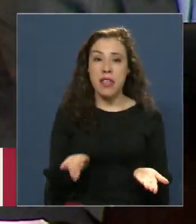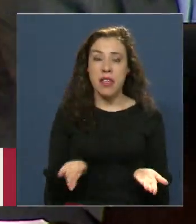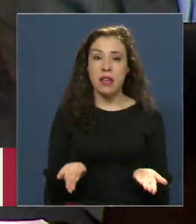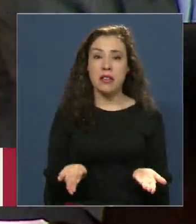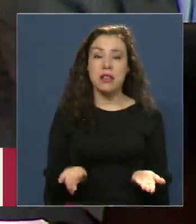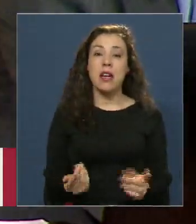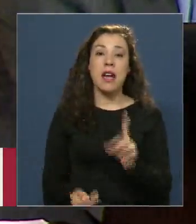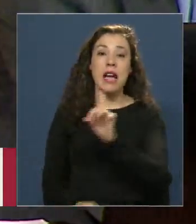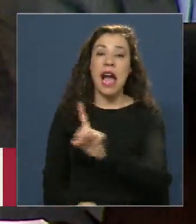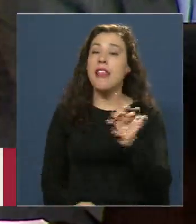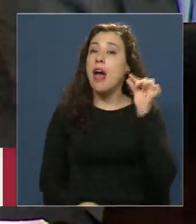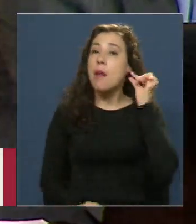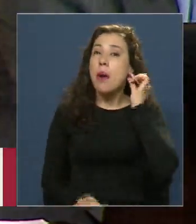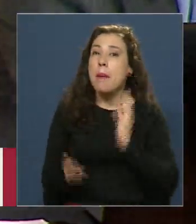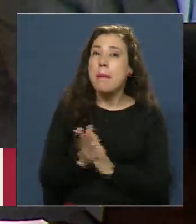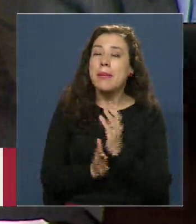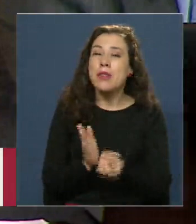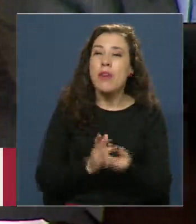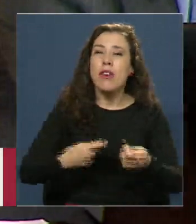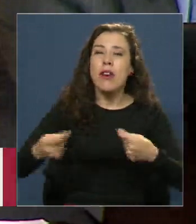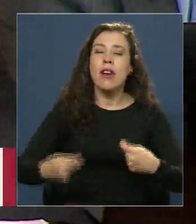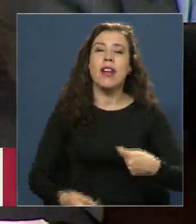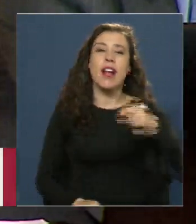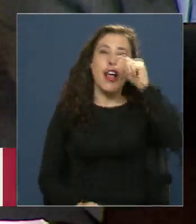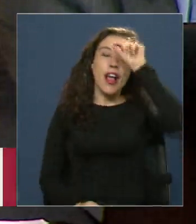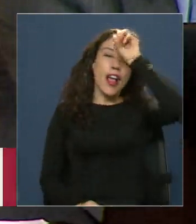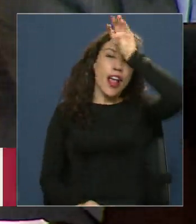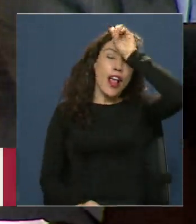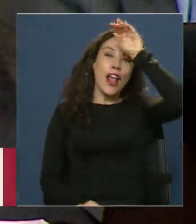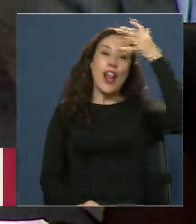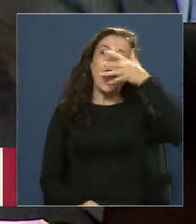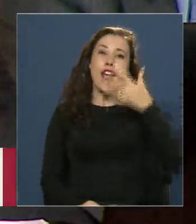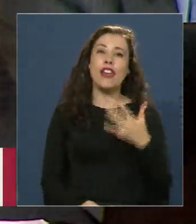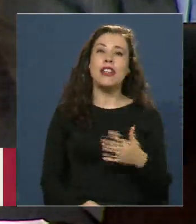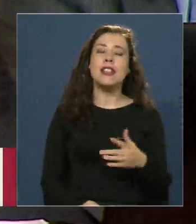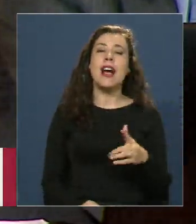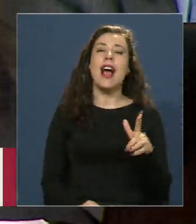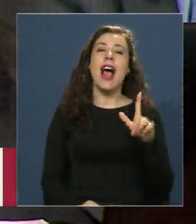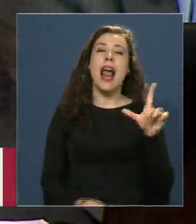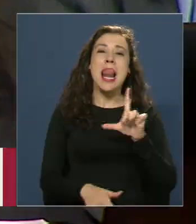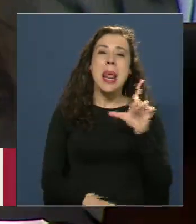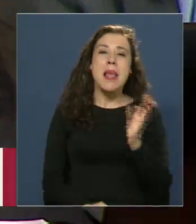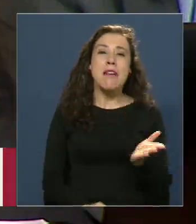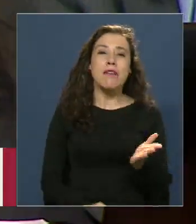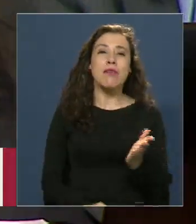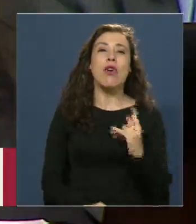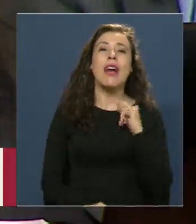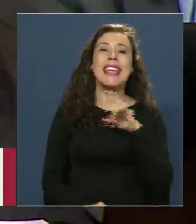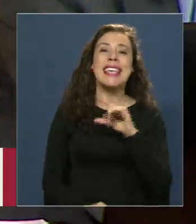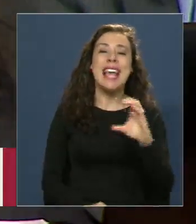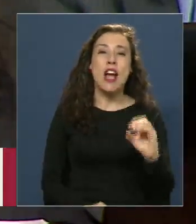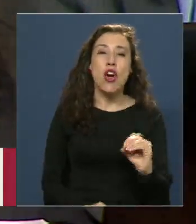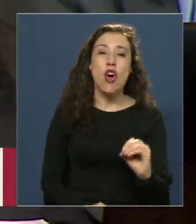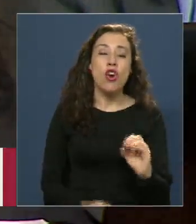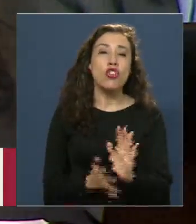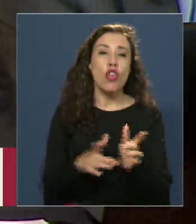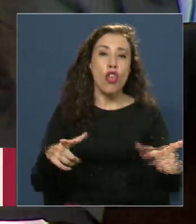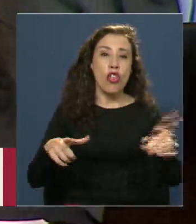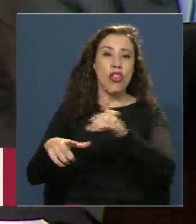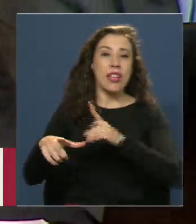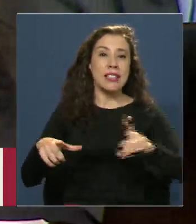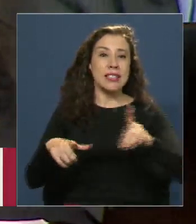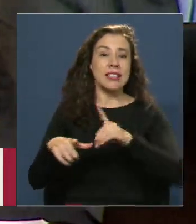cada una de las mujeres emprendedoras de Lota, Los Ángeles, Lebu, Quilleco y de todo mi distrito y el de todos ustedes. De cada